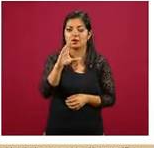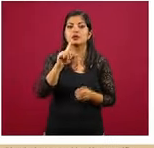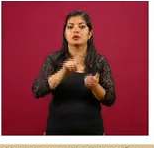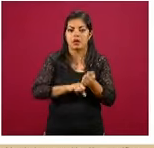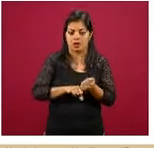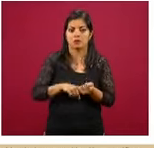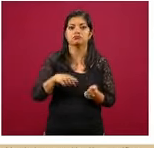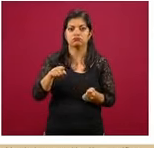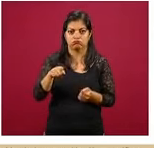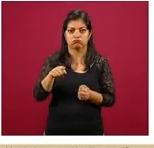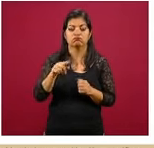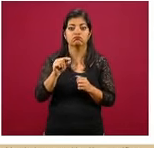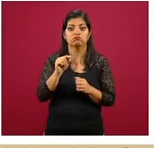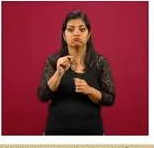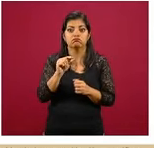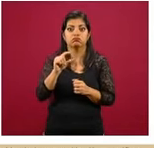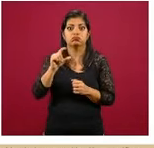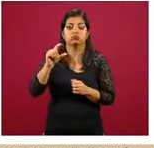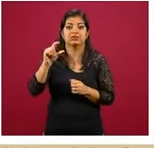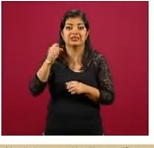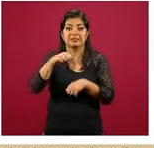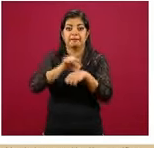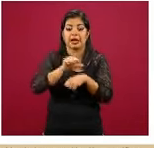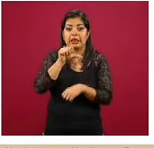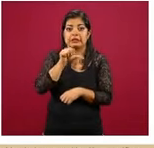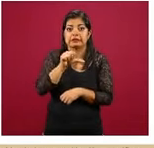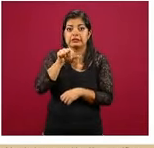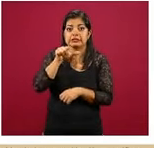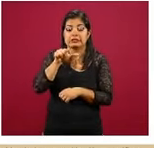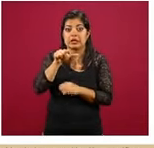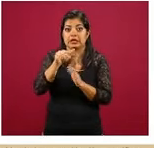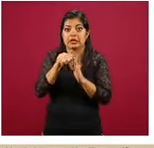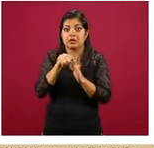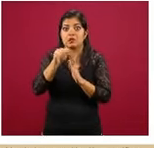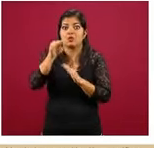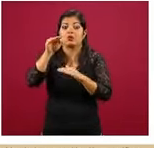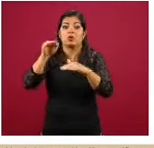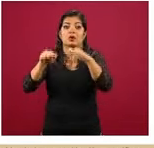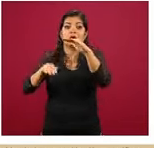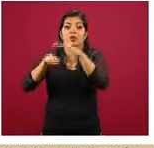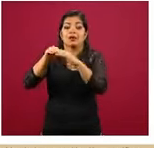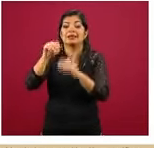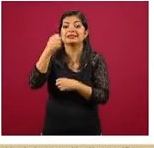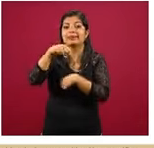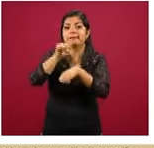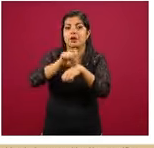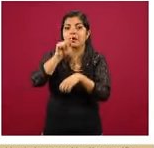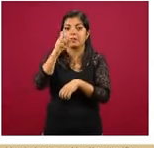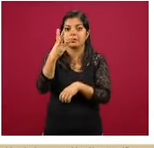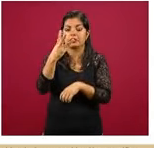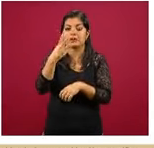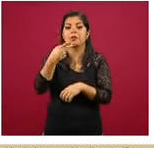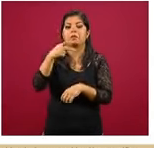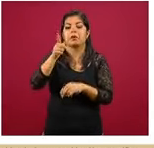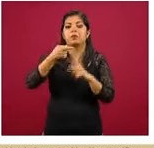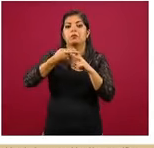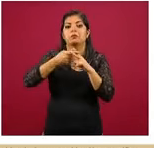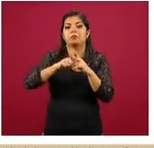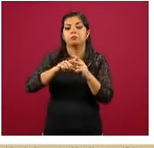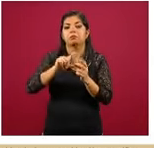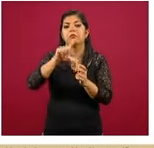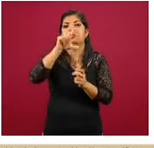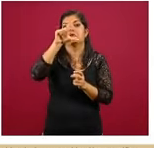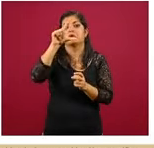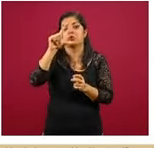un incremento importante desde la semana 16 y 17 hasta llegar a un pico en la semana 23, pero ya luego empieza con